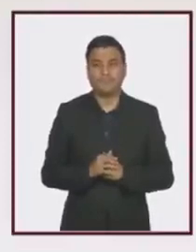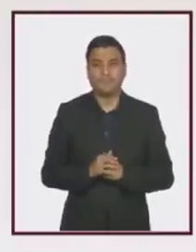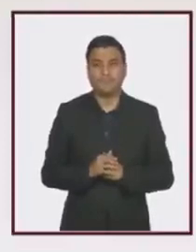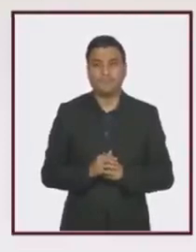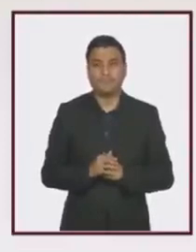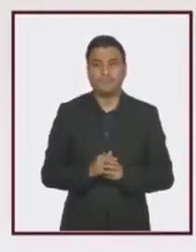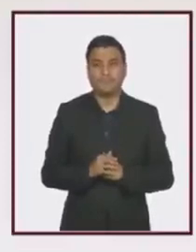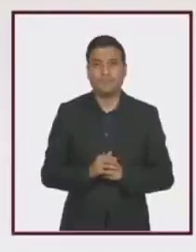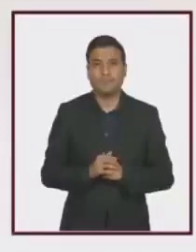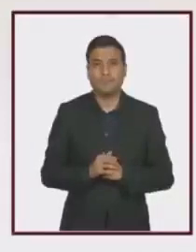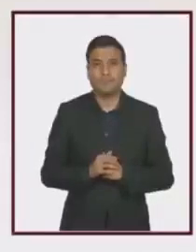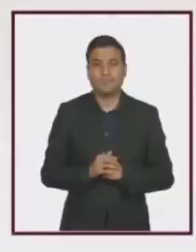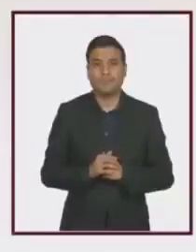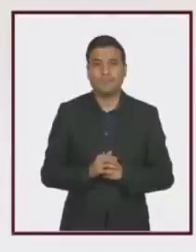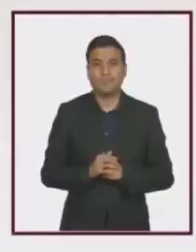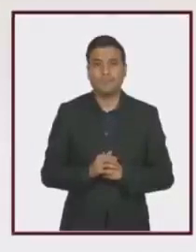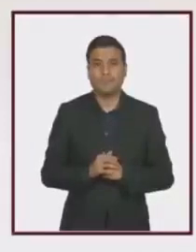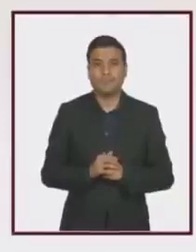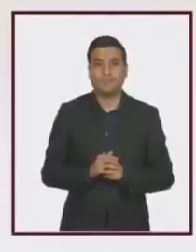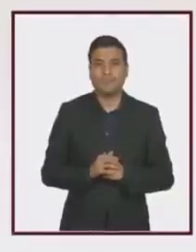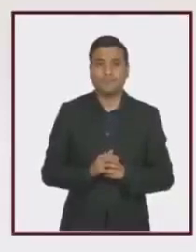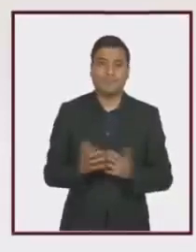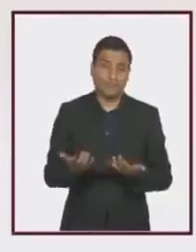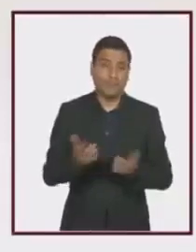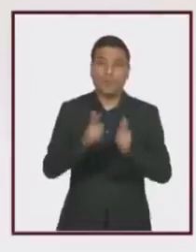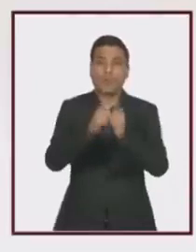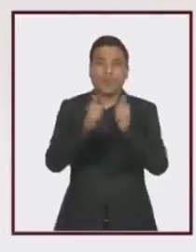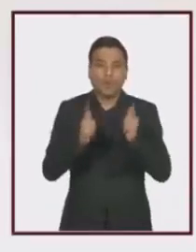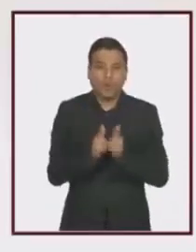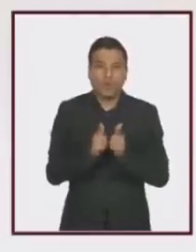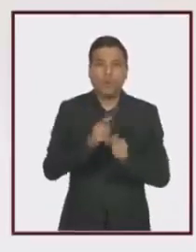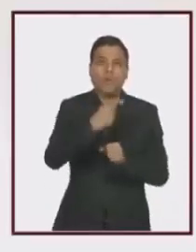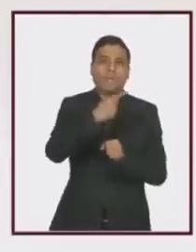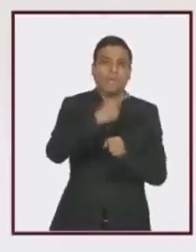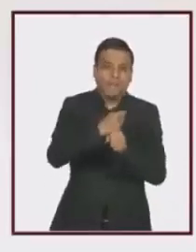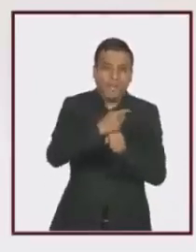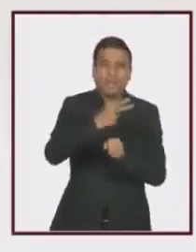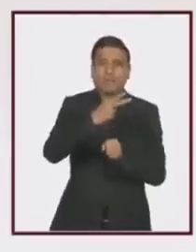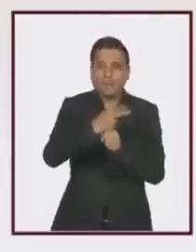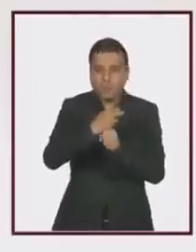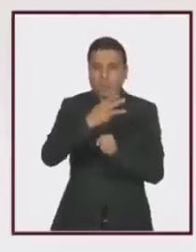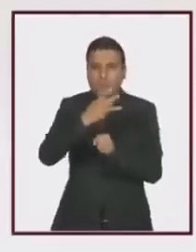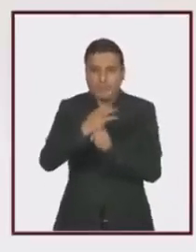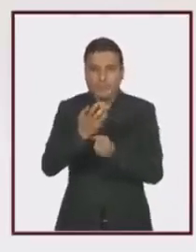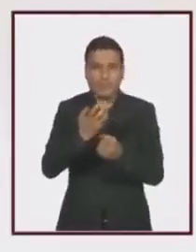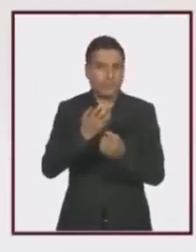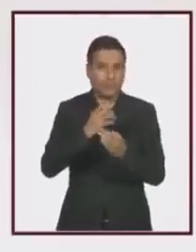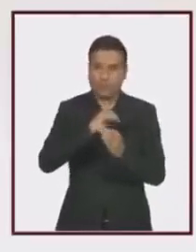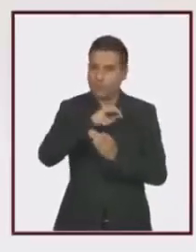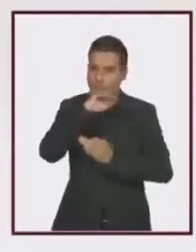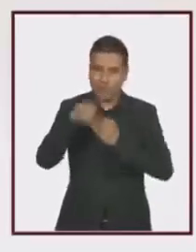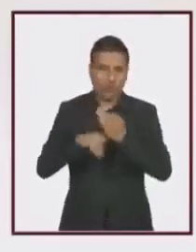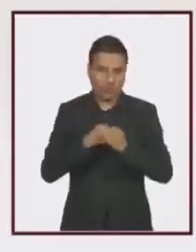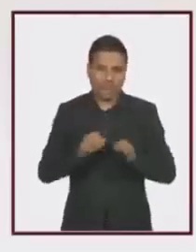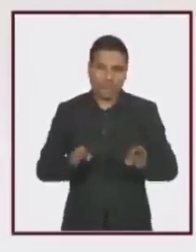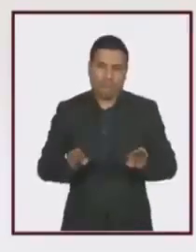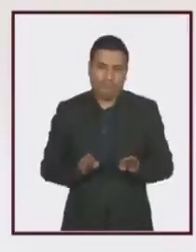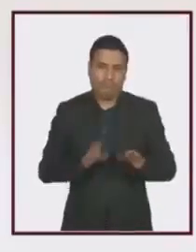que corresponden a todos los grados escolares, si hay un solo maestro de educación física por cada